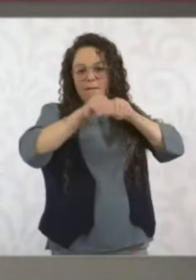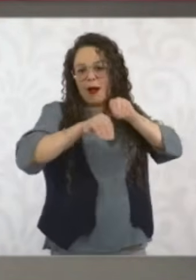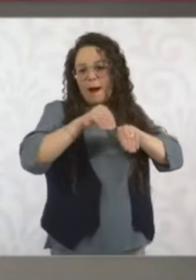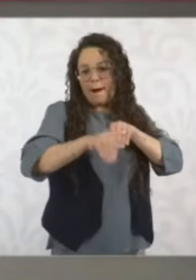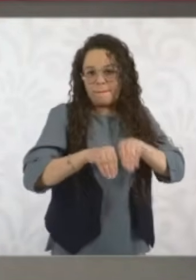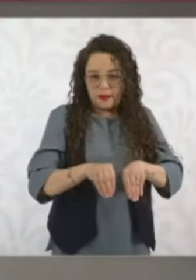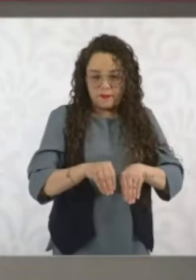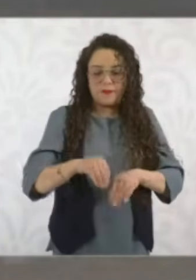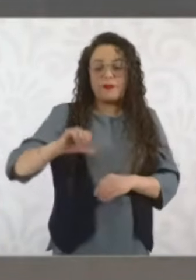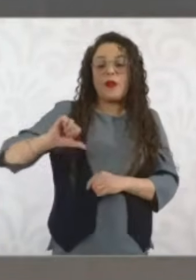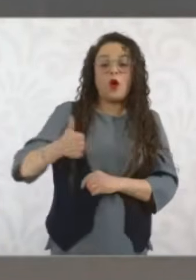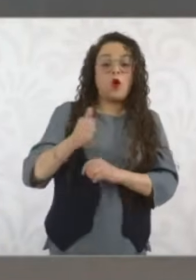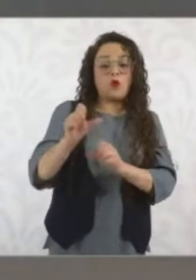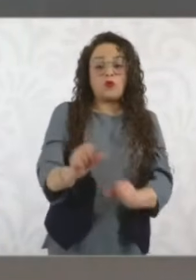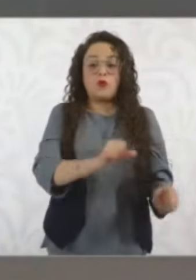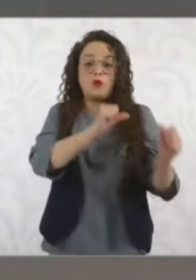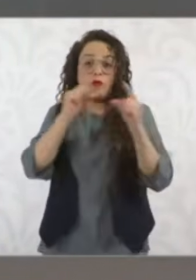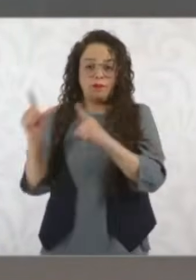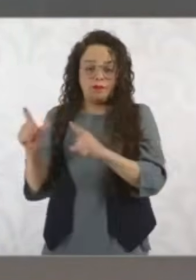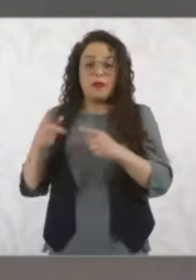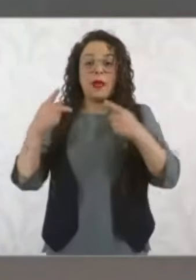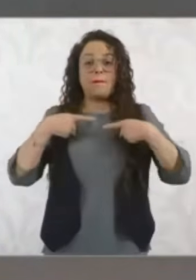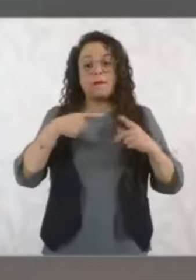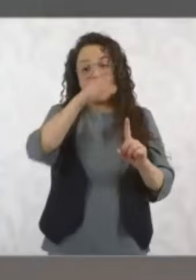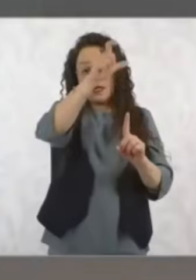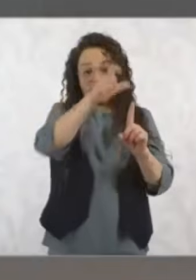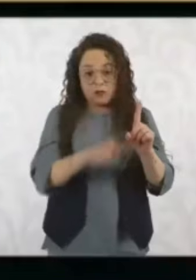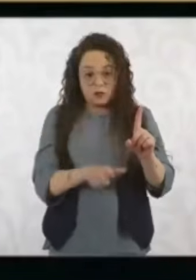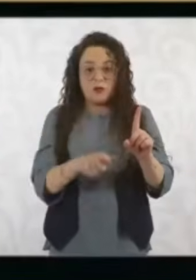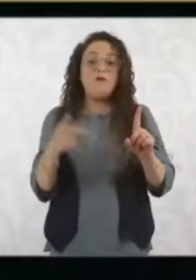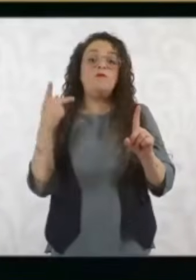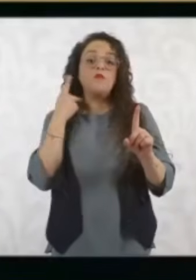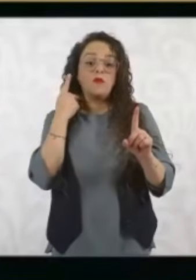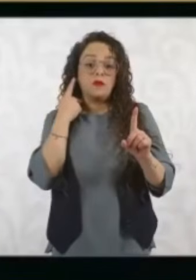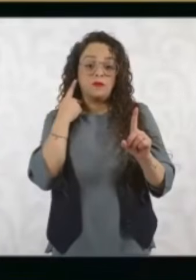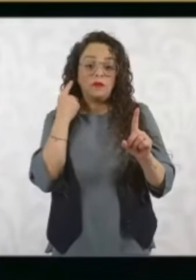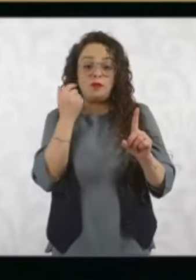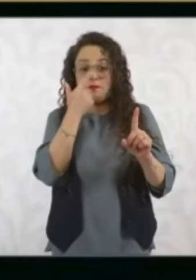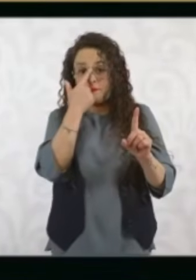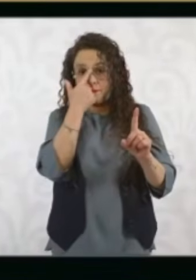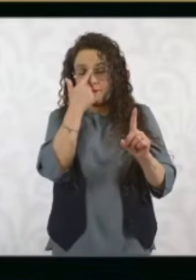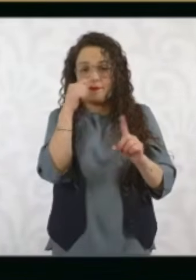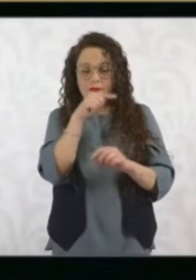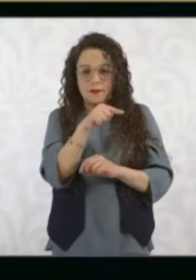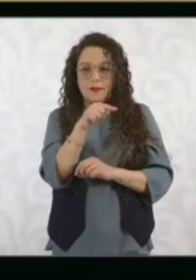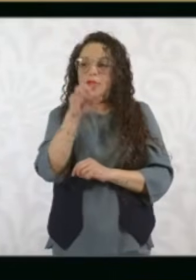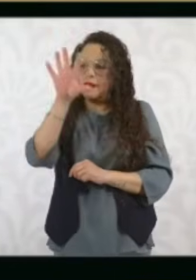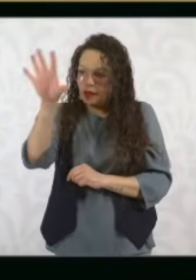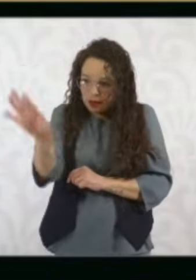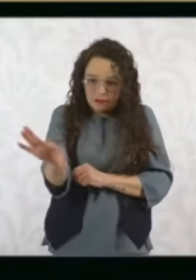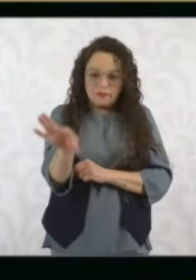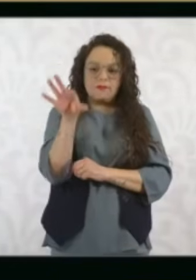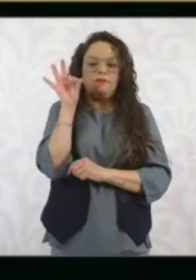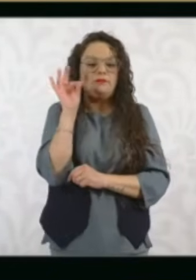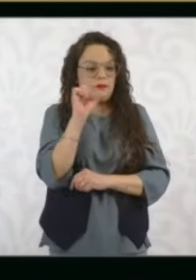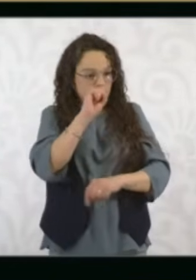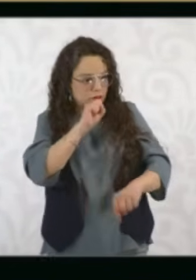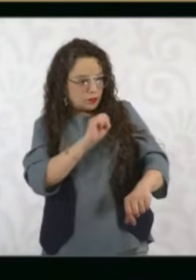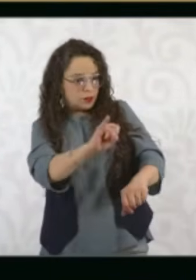Después tenemos figuras públicas y emisores políticos. Ellos retoman,